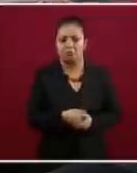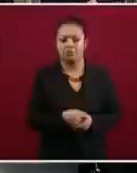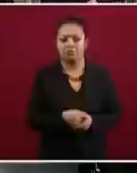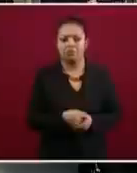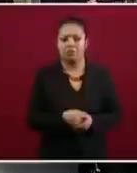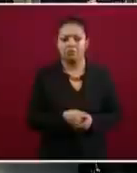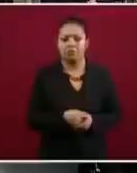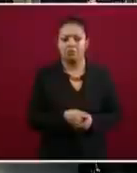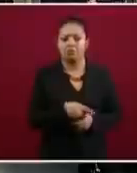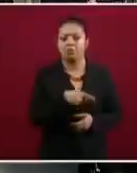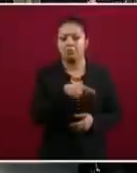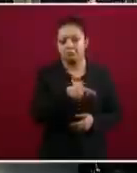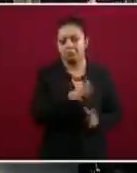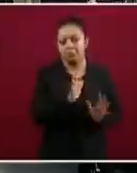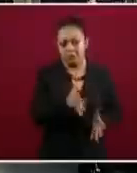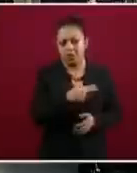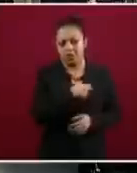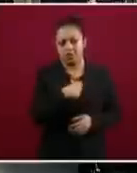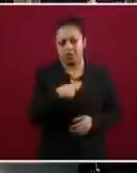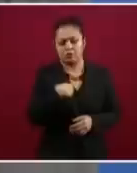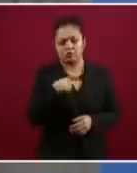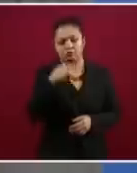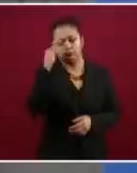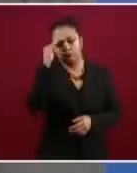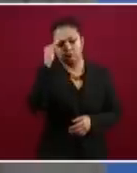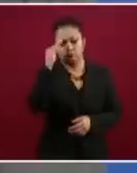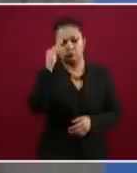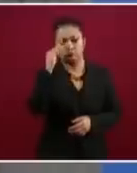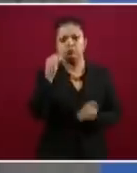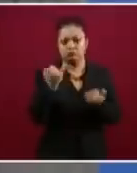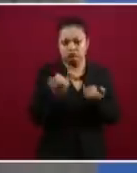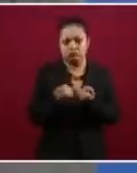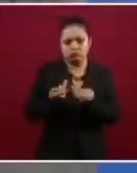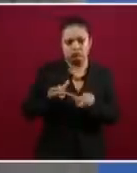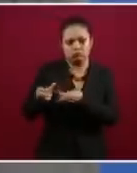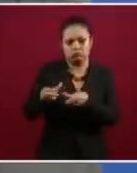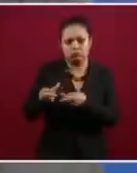se están considerando los aeropuertos,